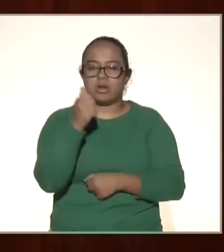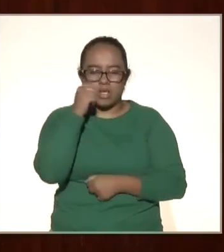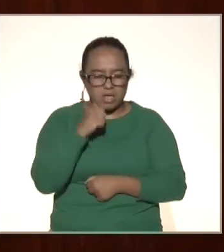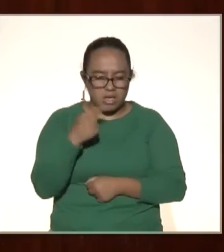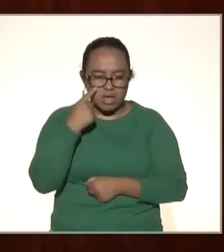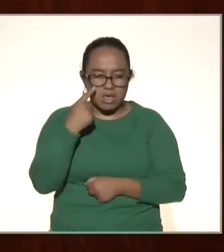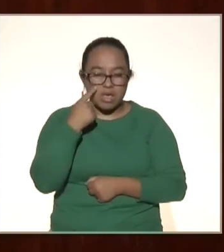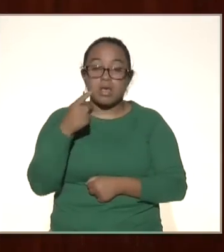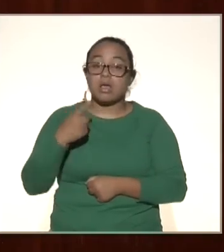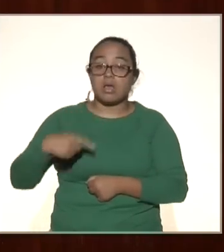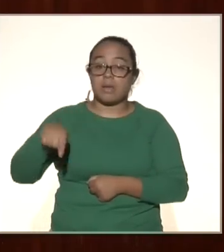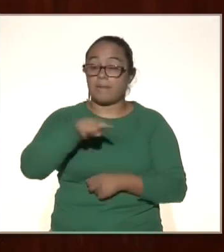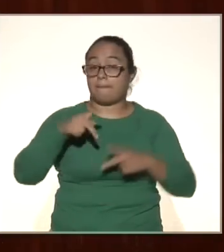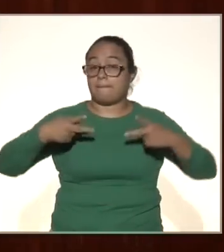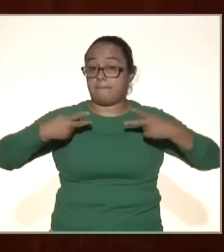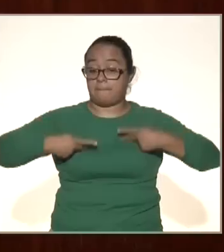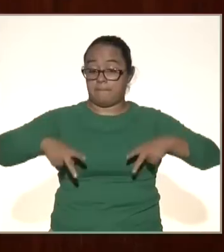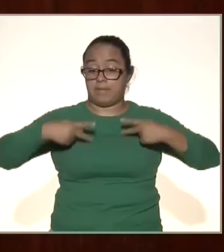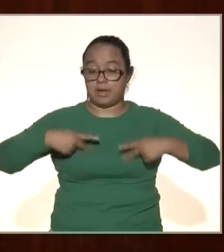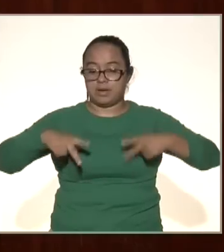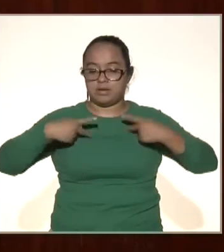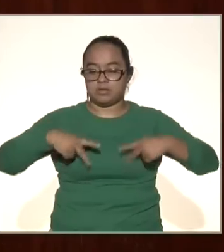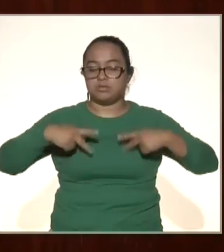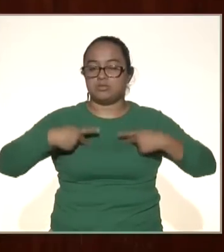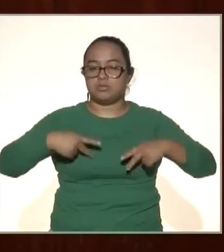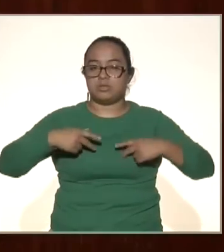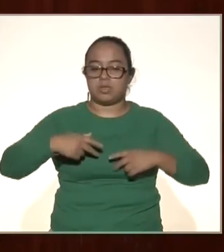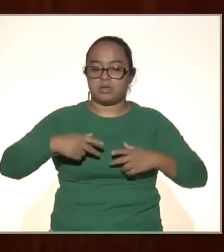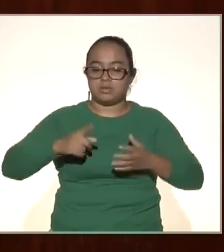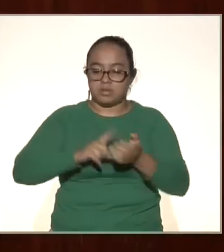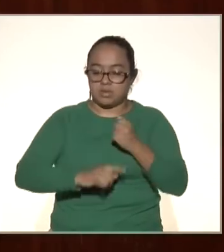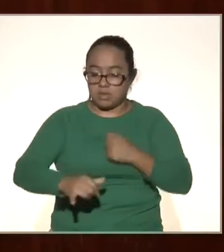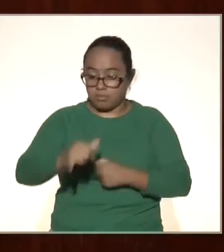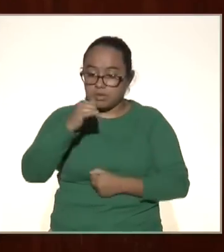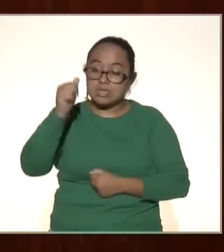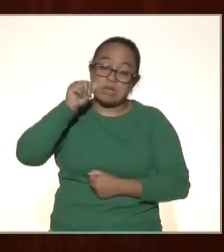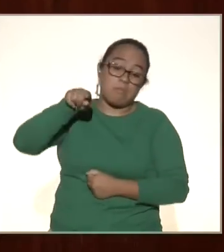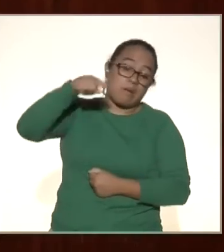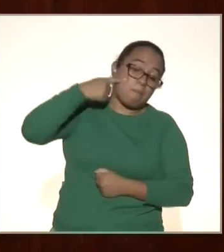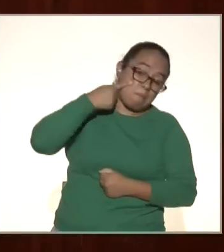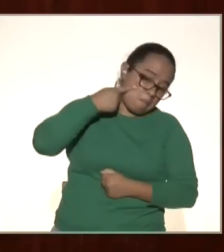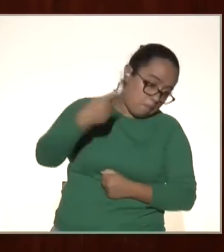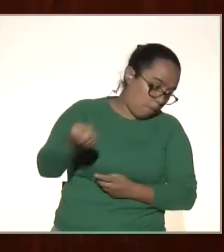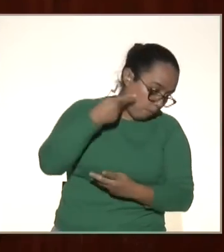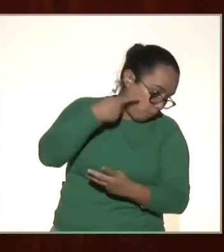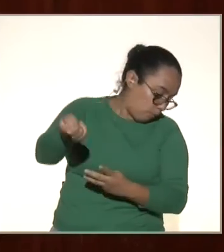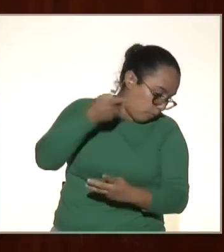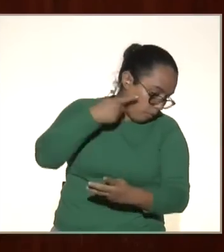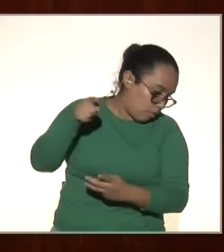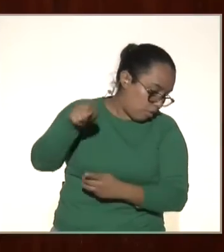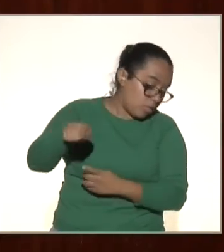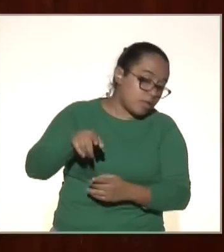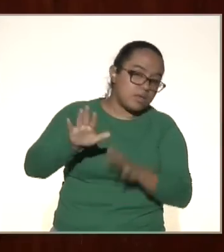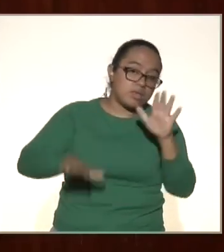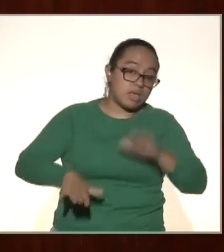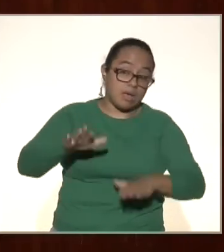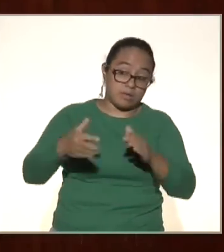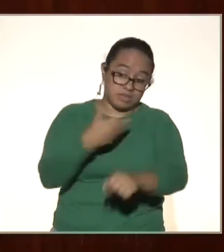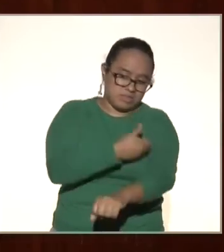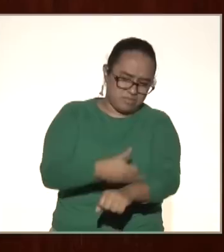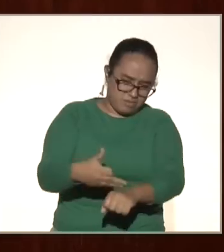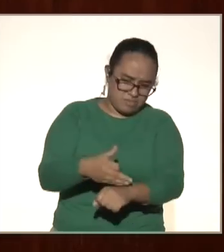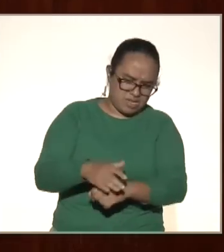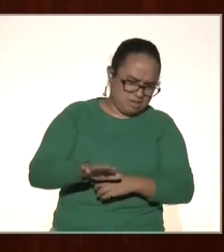generalmente a las personas que tienen una tendencia alcohólica se les señala, ¿no? Y son segregados de la